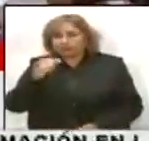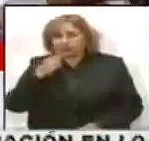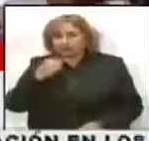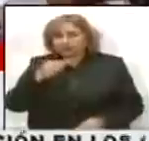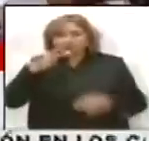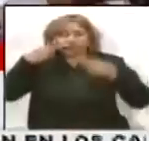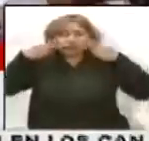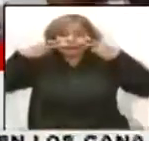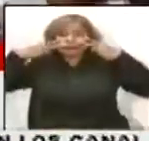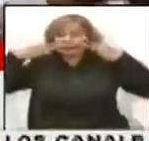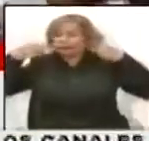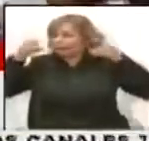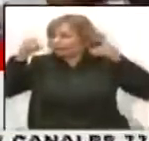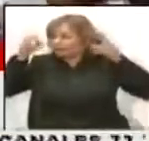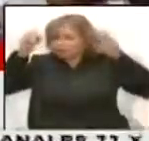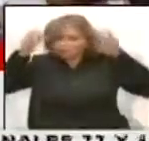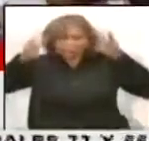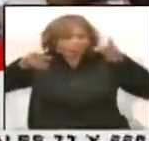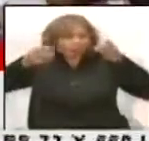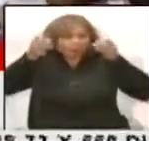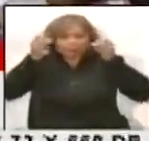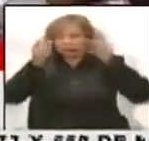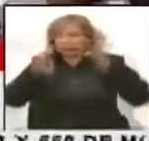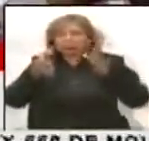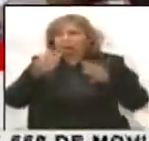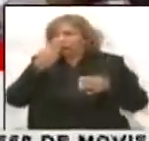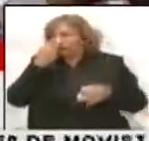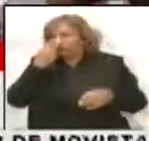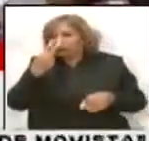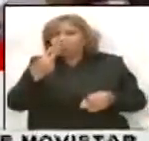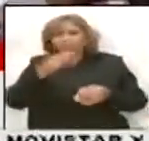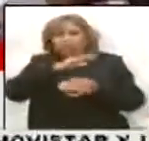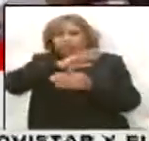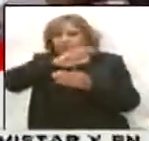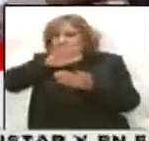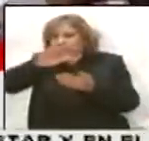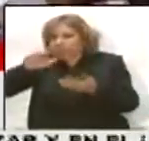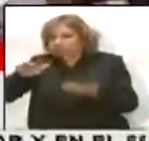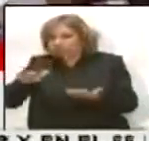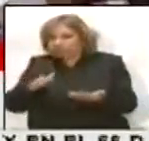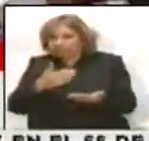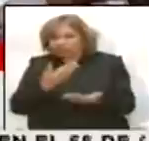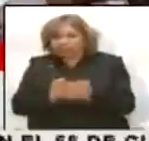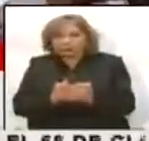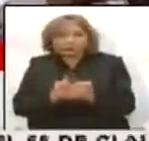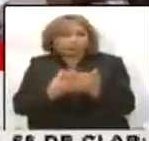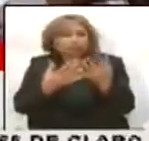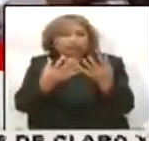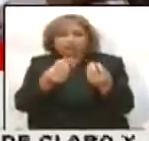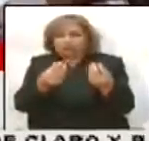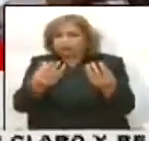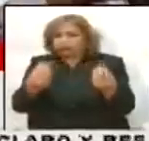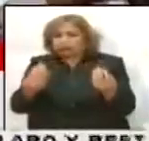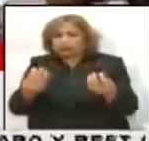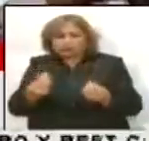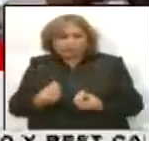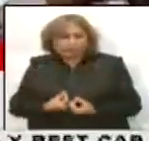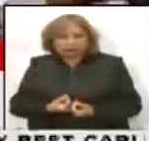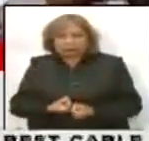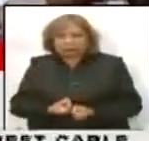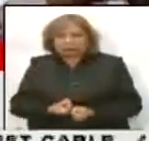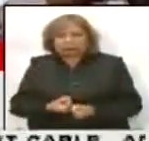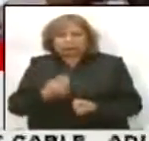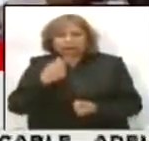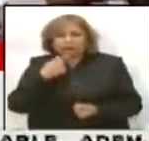Amazonía. Terrible, terrible. Por eso también tiene que mirarse esto de manera integral. Las víctimas han sido muchas. Las fases justamente de